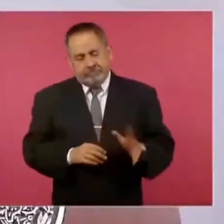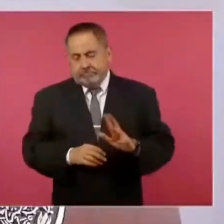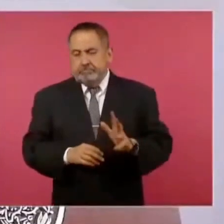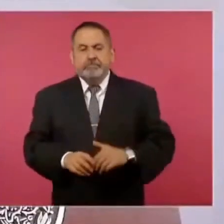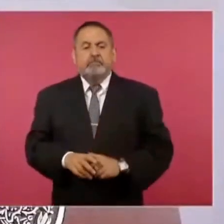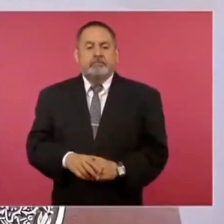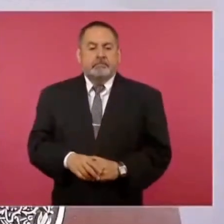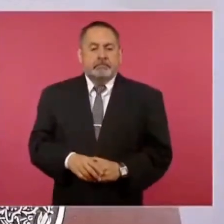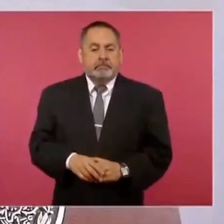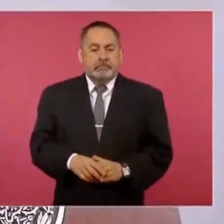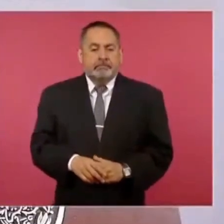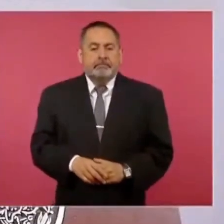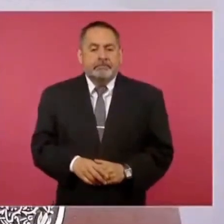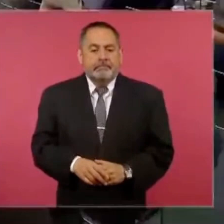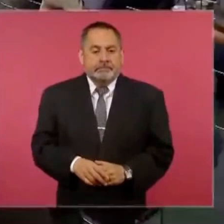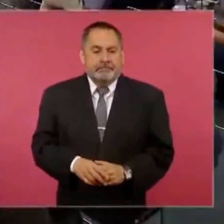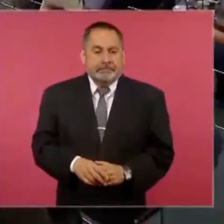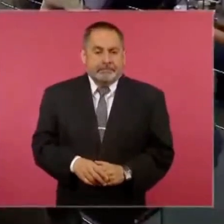como si